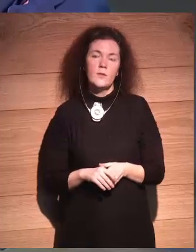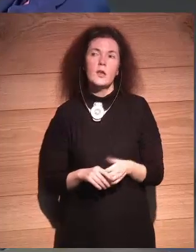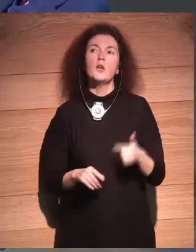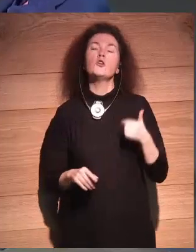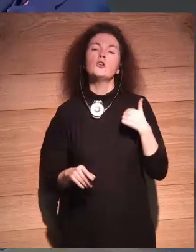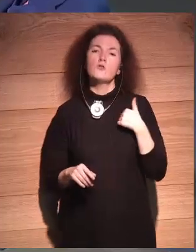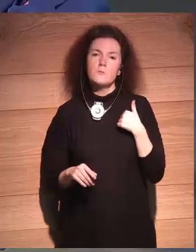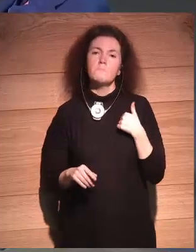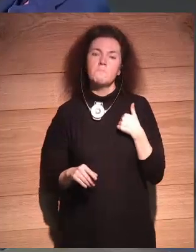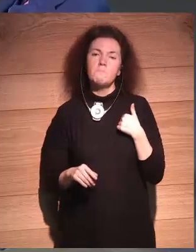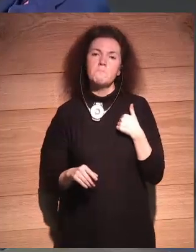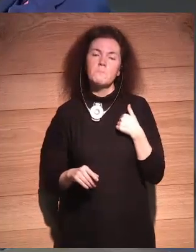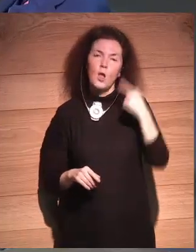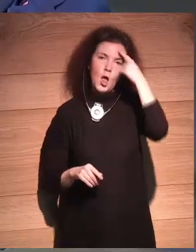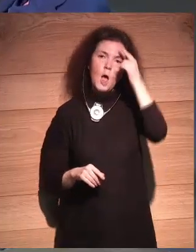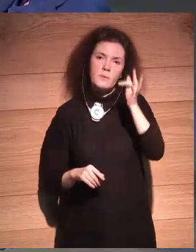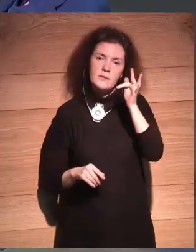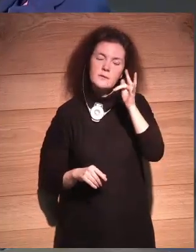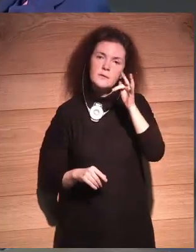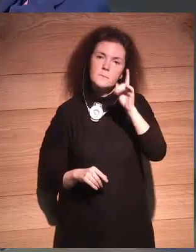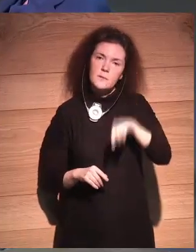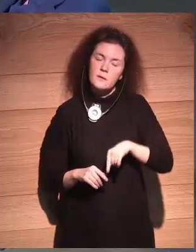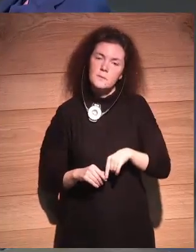Bueno, yo también soy optimista como Gerd,